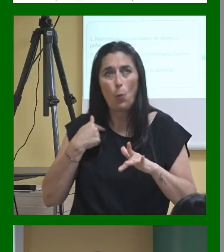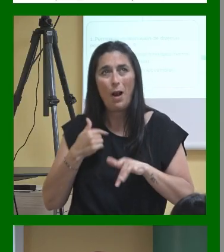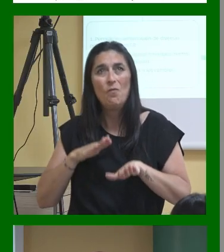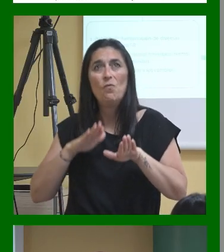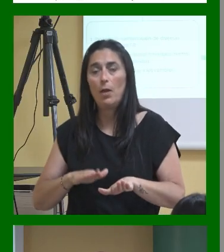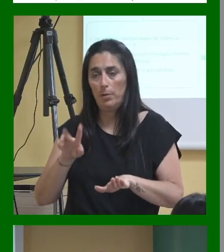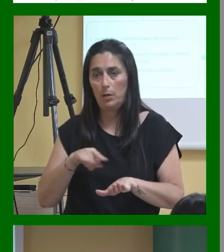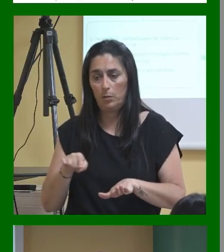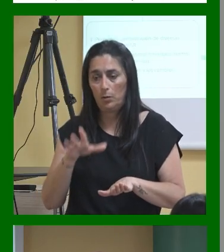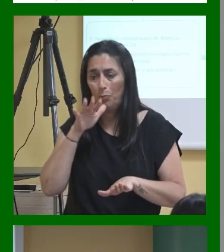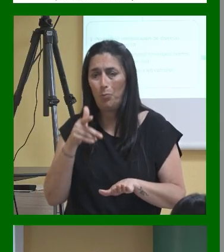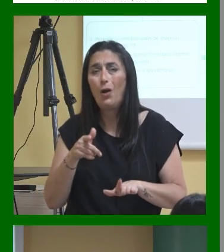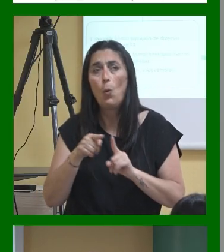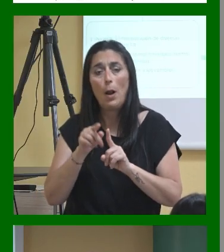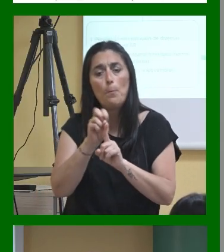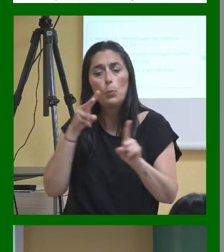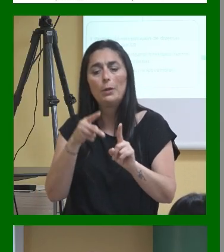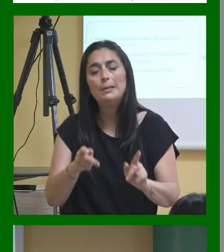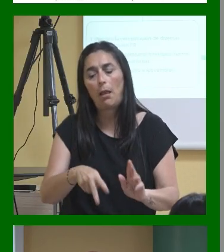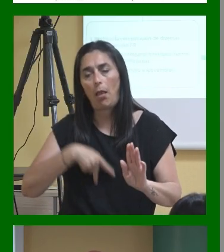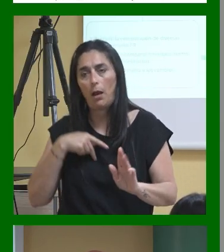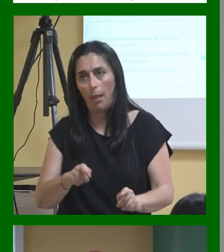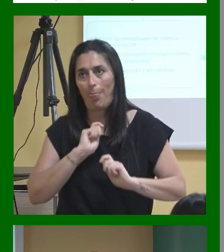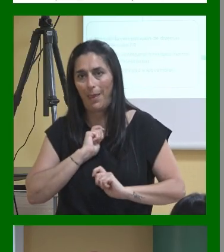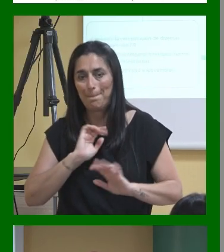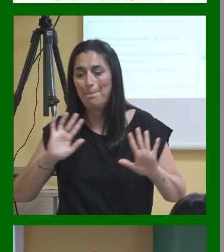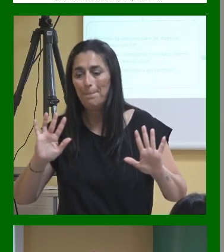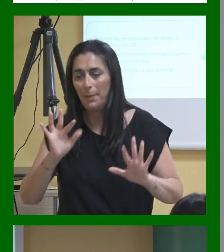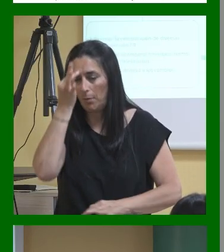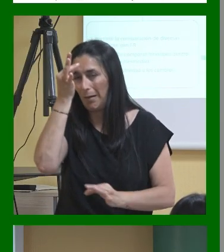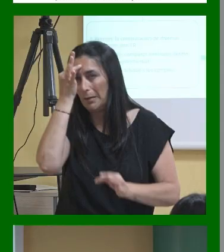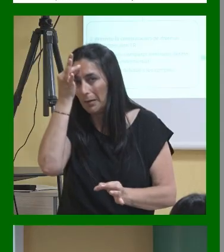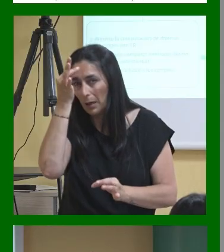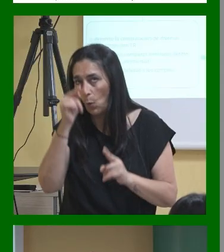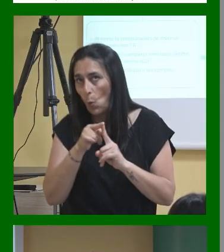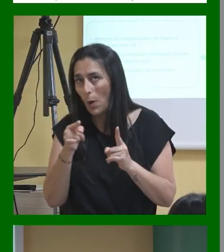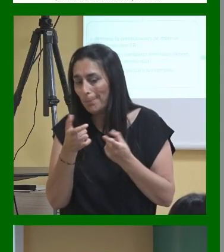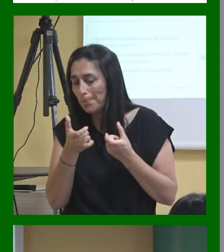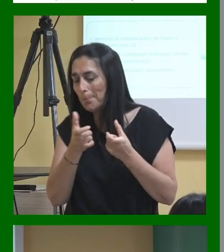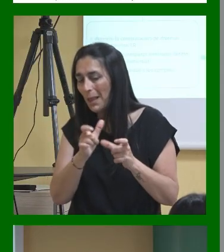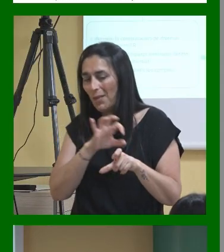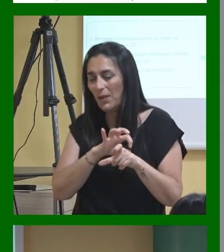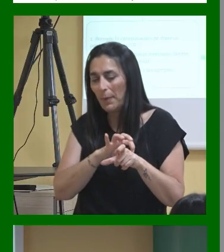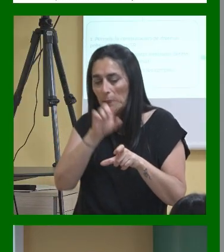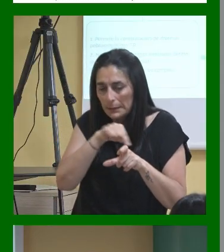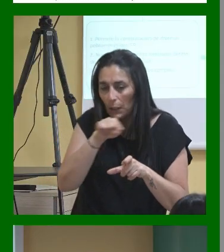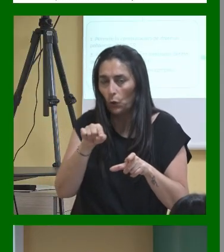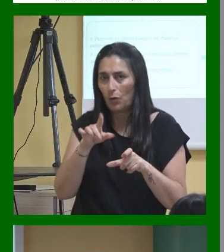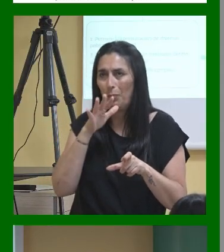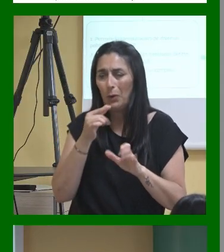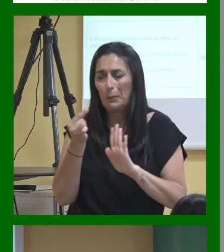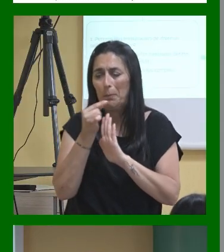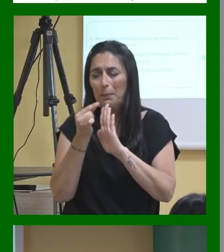general, una panorámica general, pero no sabemos exactamente si esto es particular de esta enfermedad, porque son muy pocos ítems,